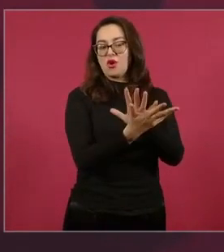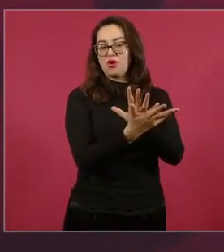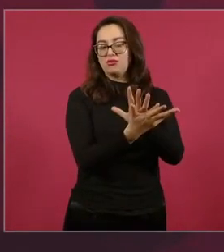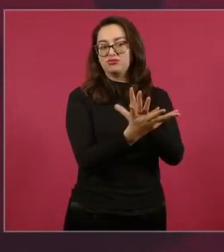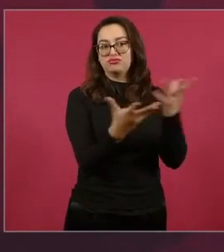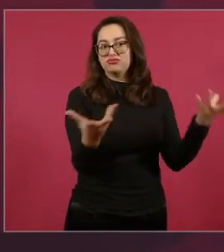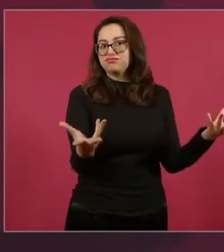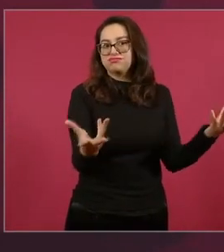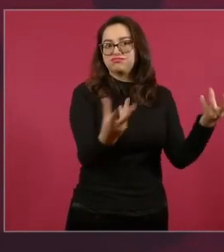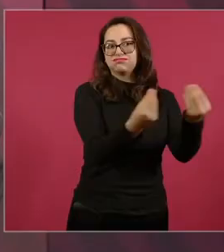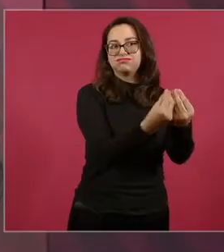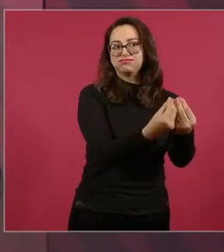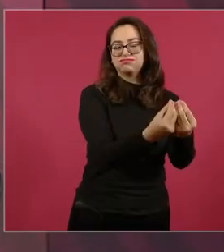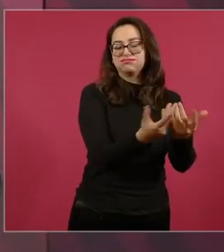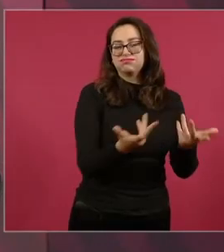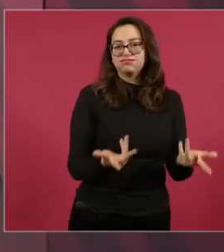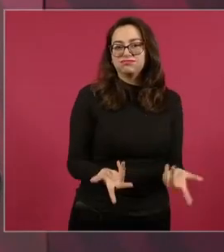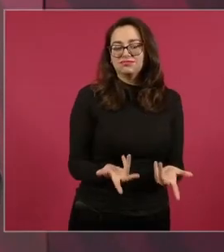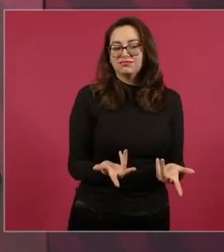a los particulares.